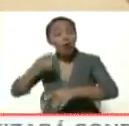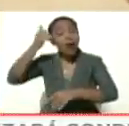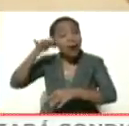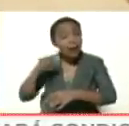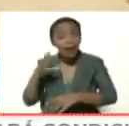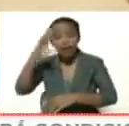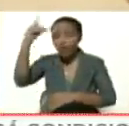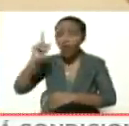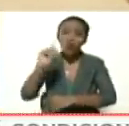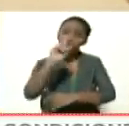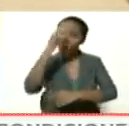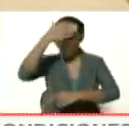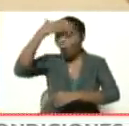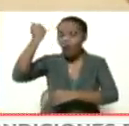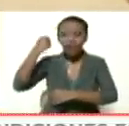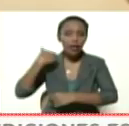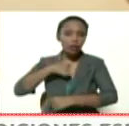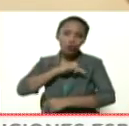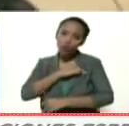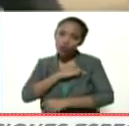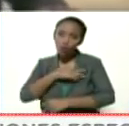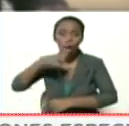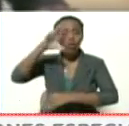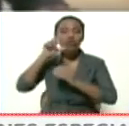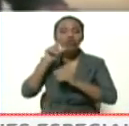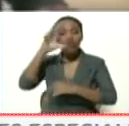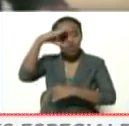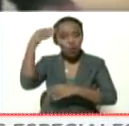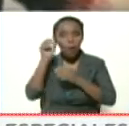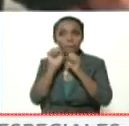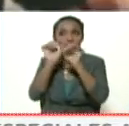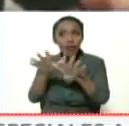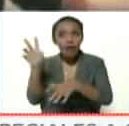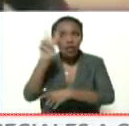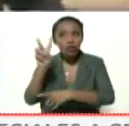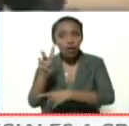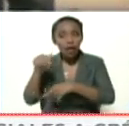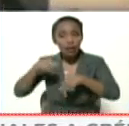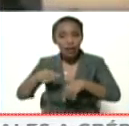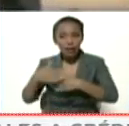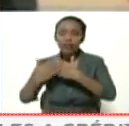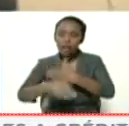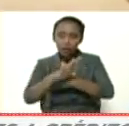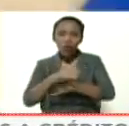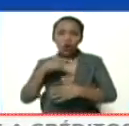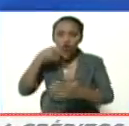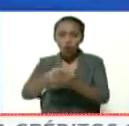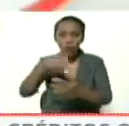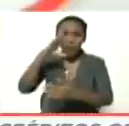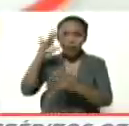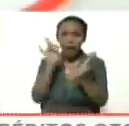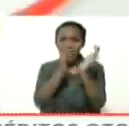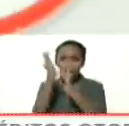Dios no se ha olvidado de nosotros. Que Dios te bendiga, Venezuela, y de esta saldremos en el nombre del Señor.